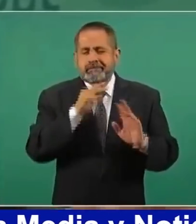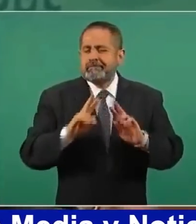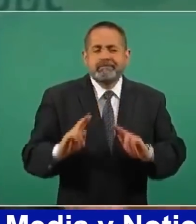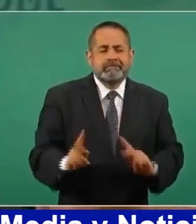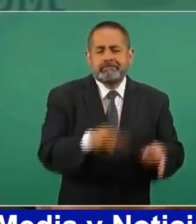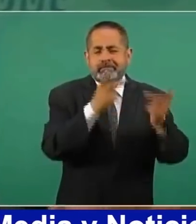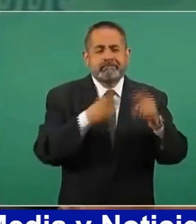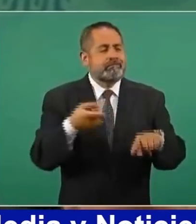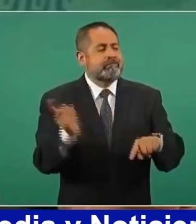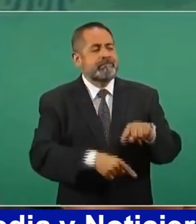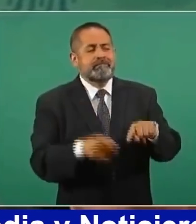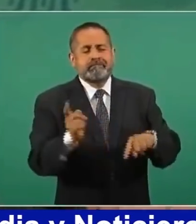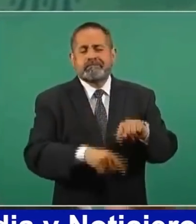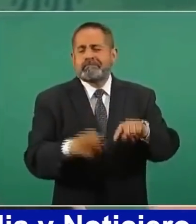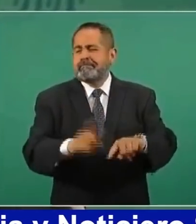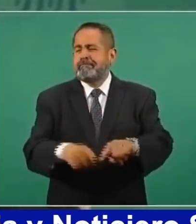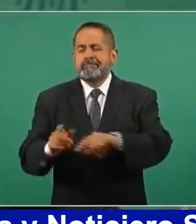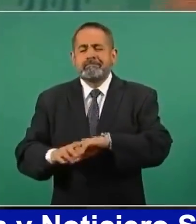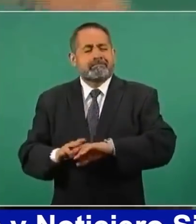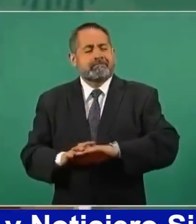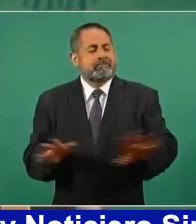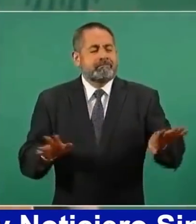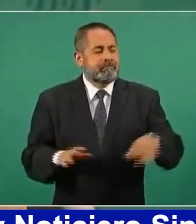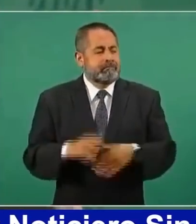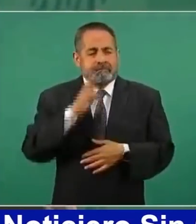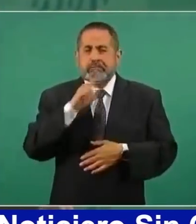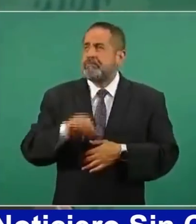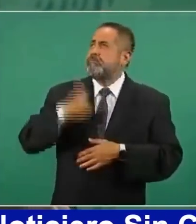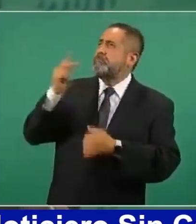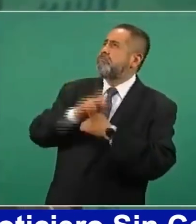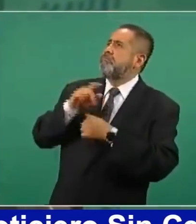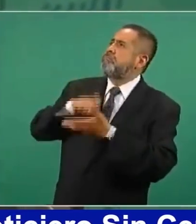se desmanteló y ahora